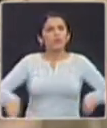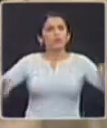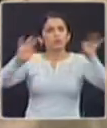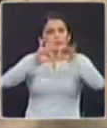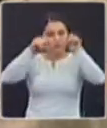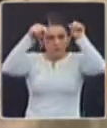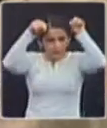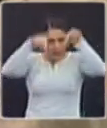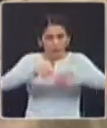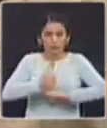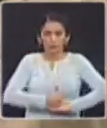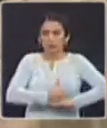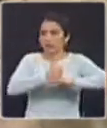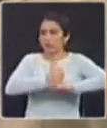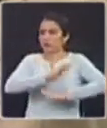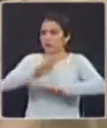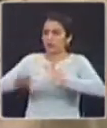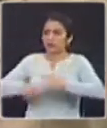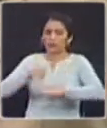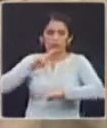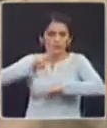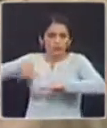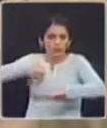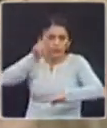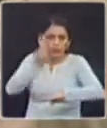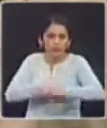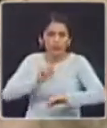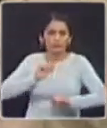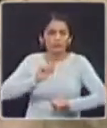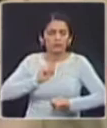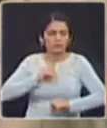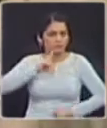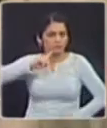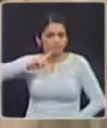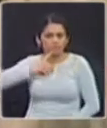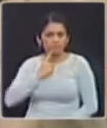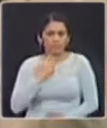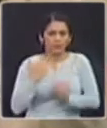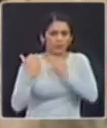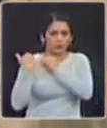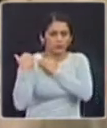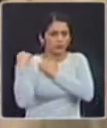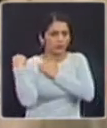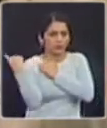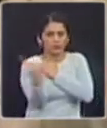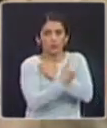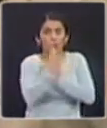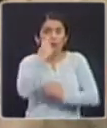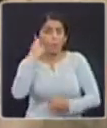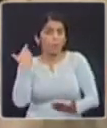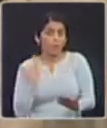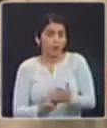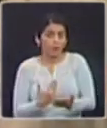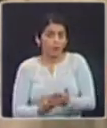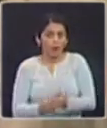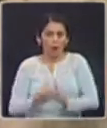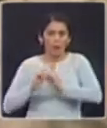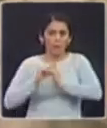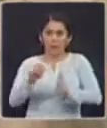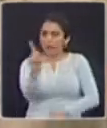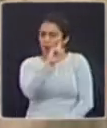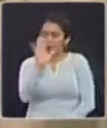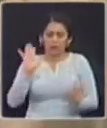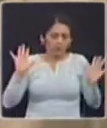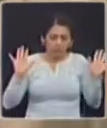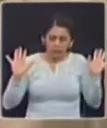normalidad. Será un juicio político serio, responsable, con argumentos, sin insultos,